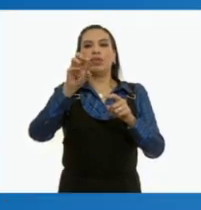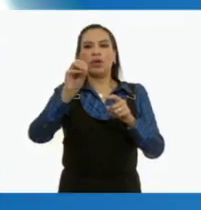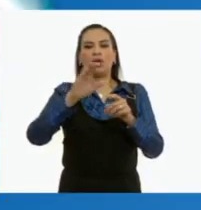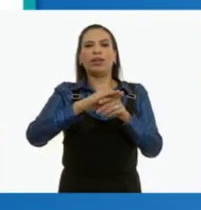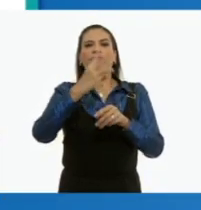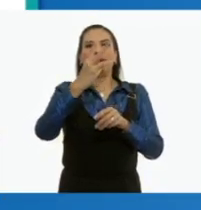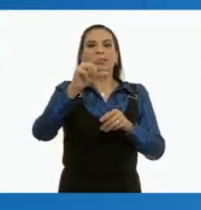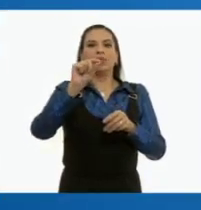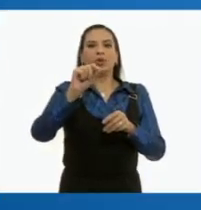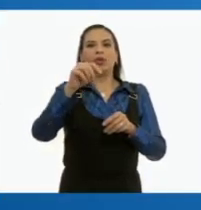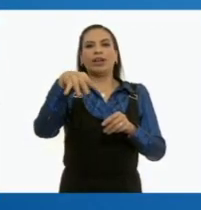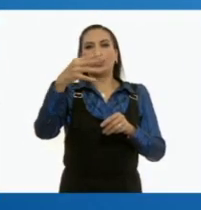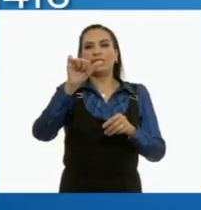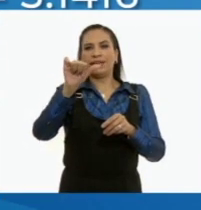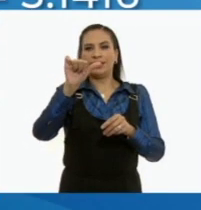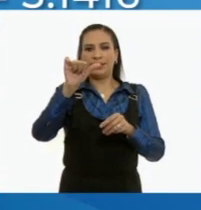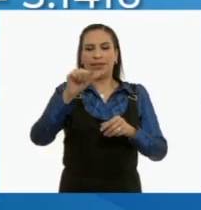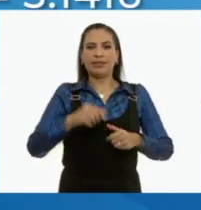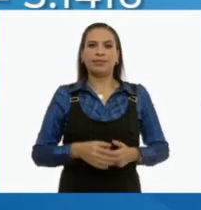3.1416.